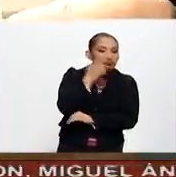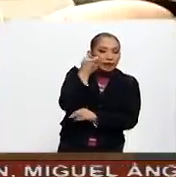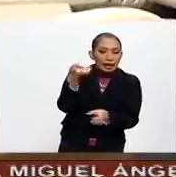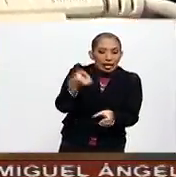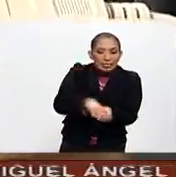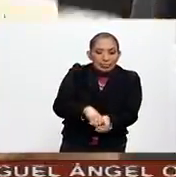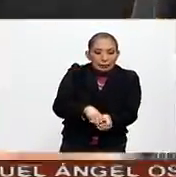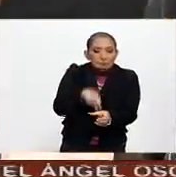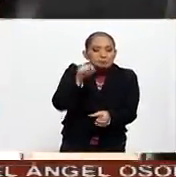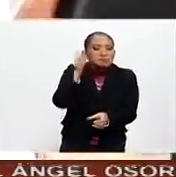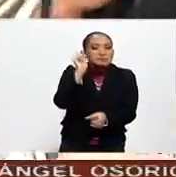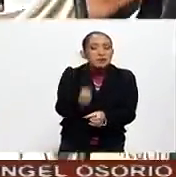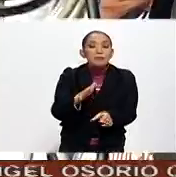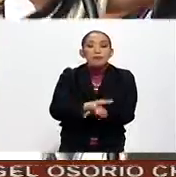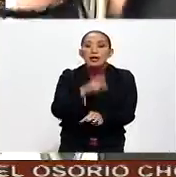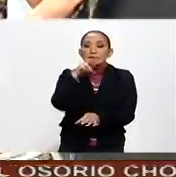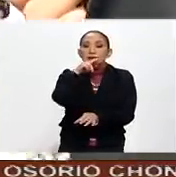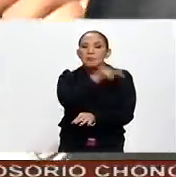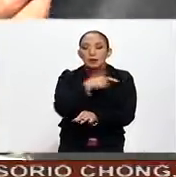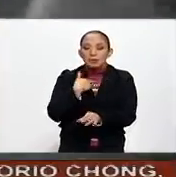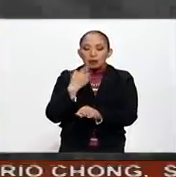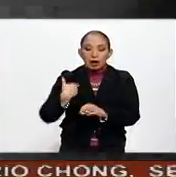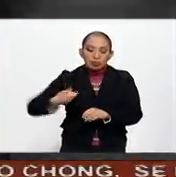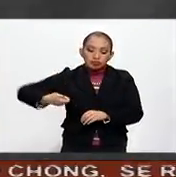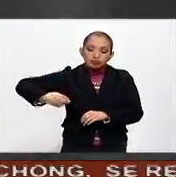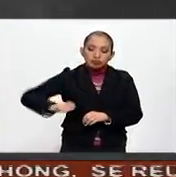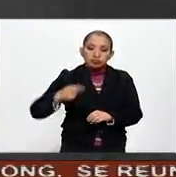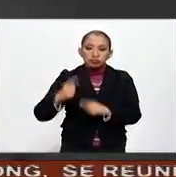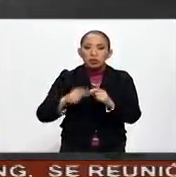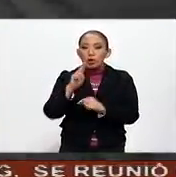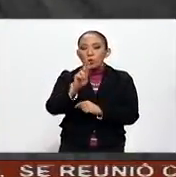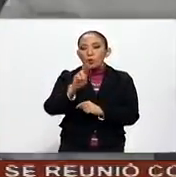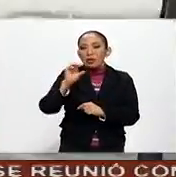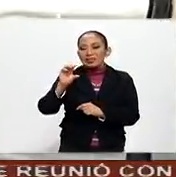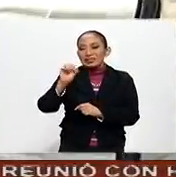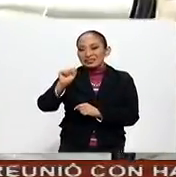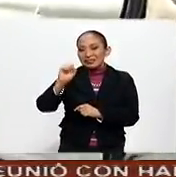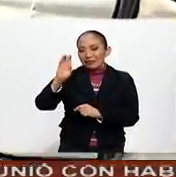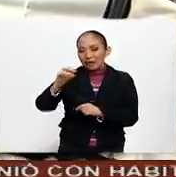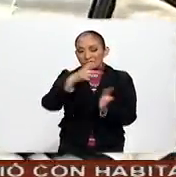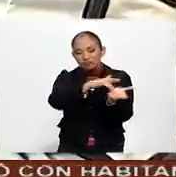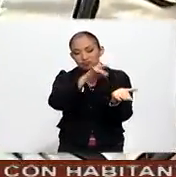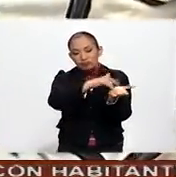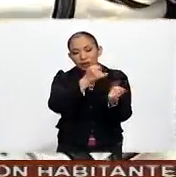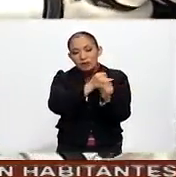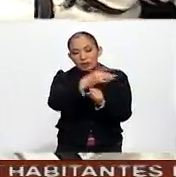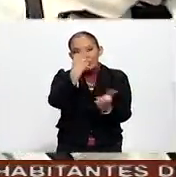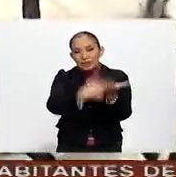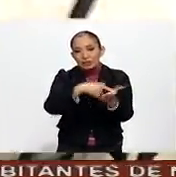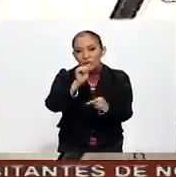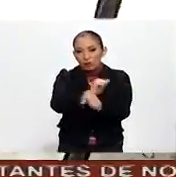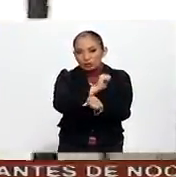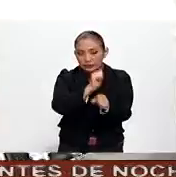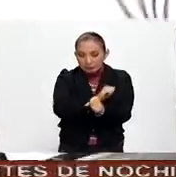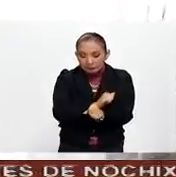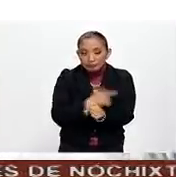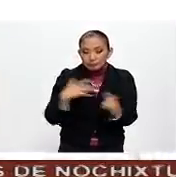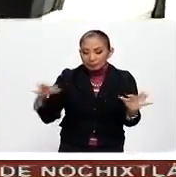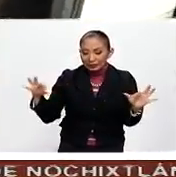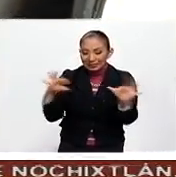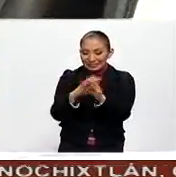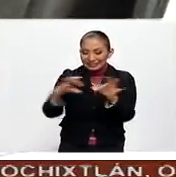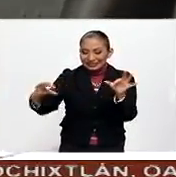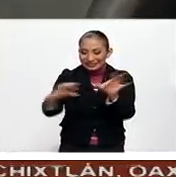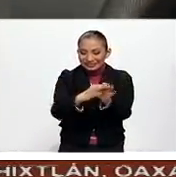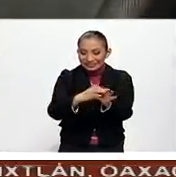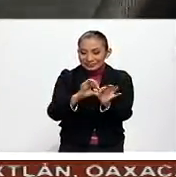bordo, la cual es más rápida ya que funciona como un USB que extrae la información del carro. Se conectan los cables